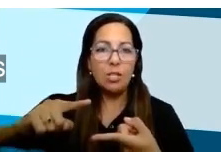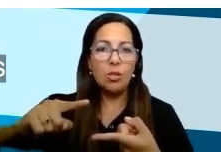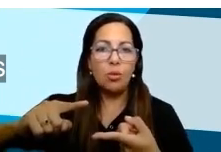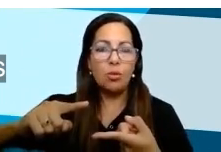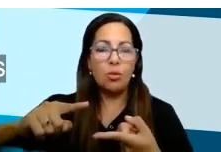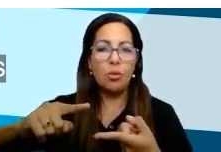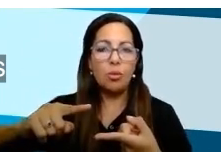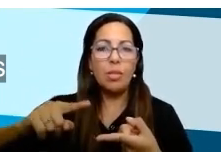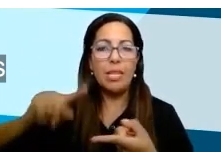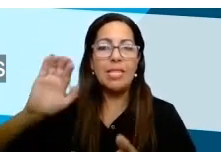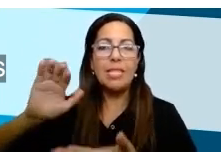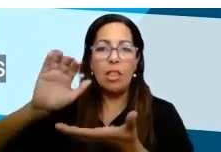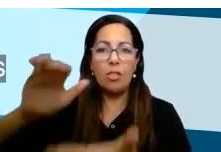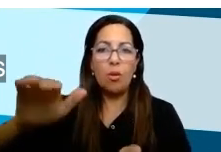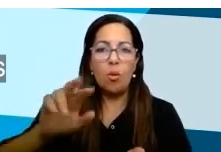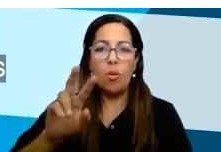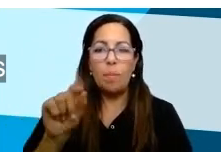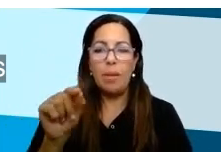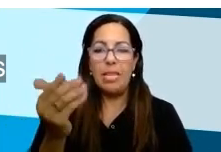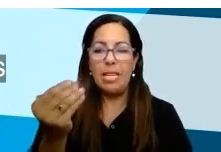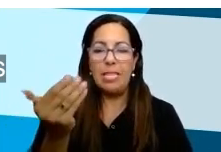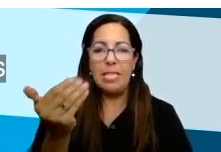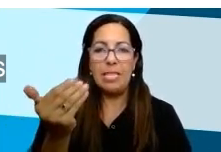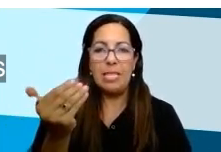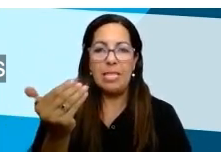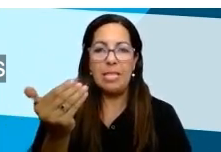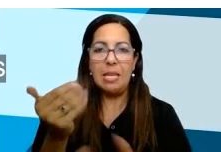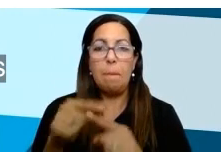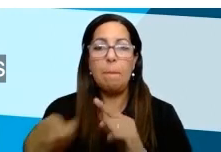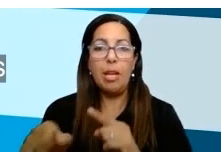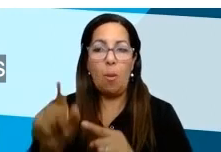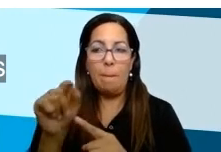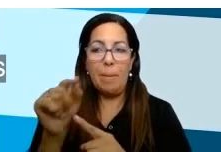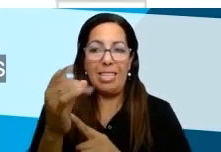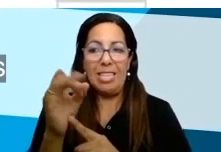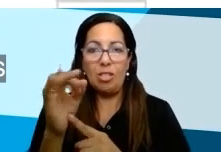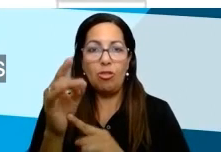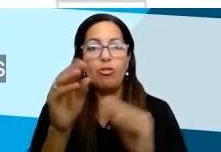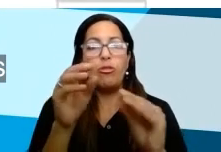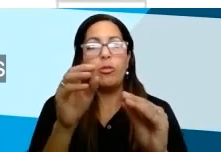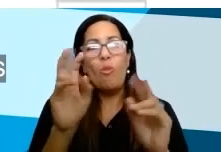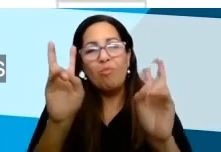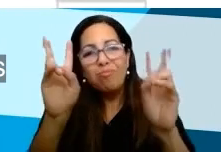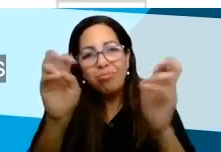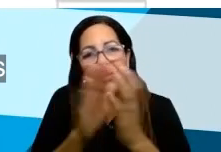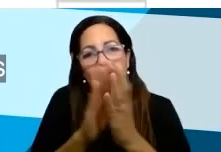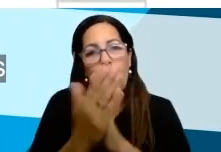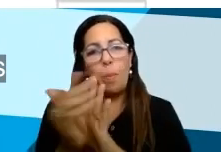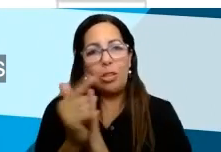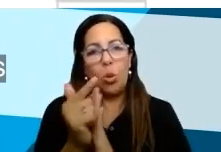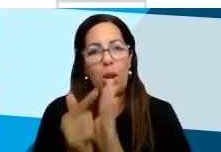que se otorgó en 2015, pero en 2018 se pasó a ley.